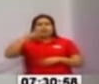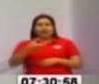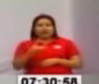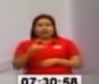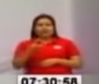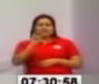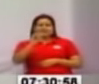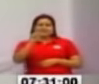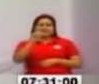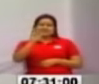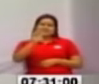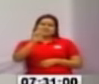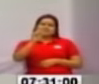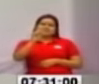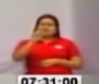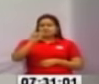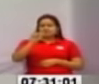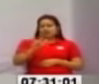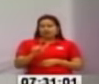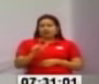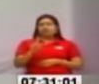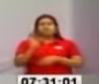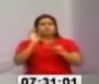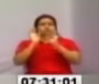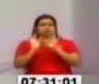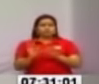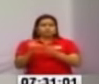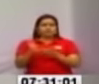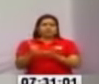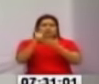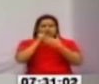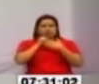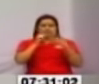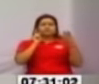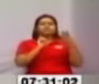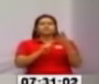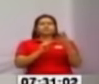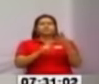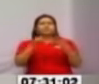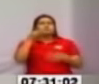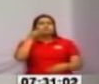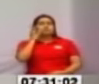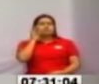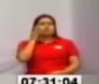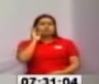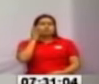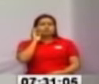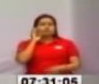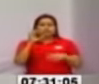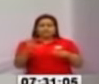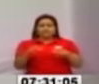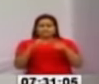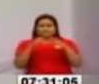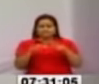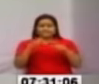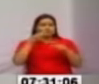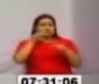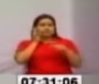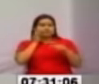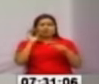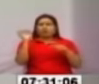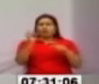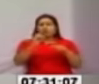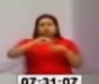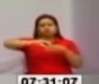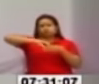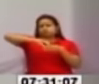necesitamos tostadas integrales. Después de esto necesitamos una fruta, es decir, una fruta entera, o puede ser un néctar de fruta,